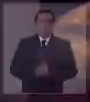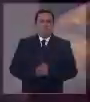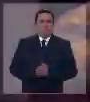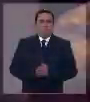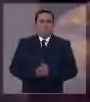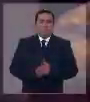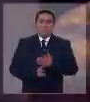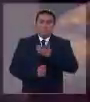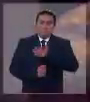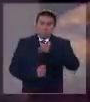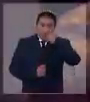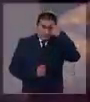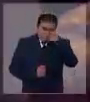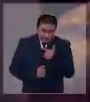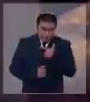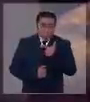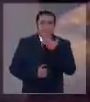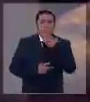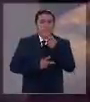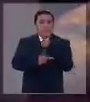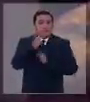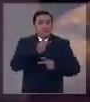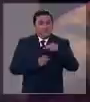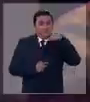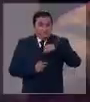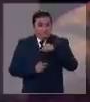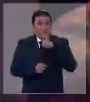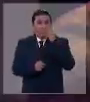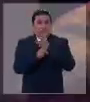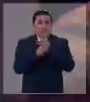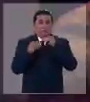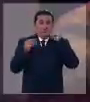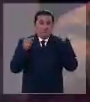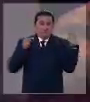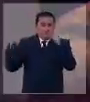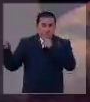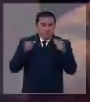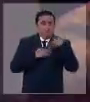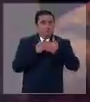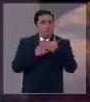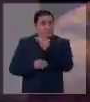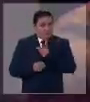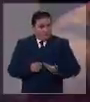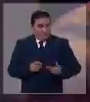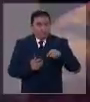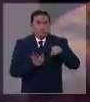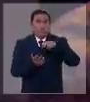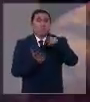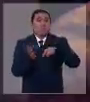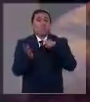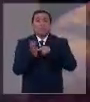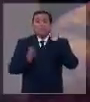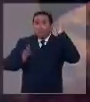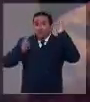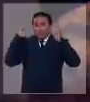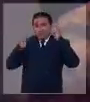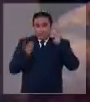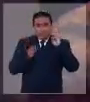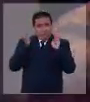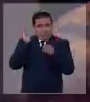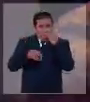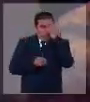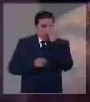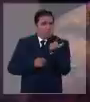Buenas noches, bienvenidos al tercer debate presidencial transmitido desde el Gran Museo del Mundo Maya en la ciudad de Mérida,